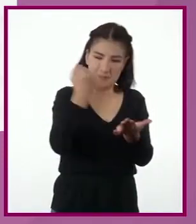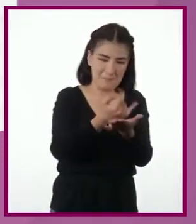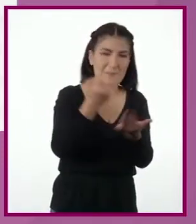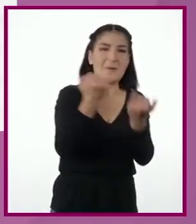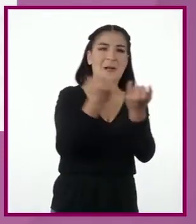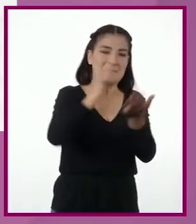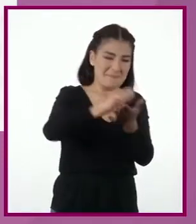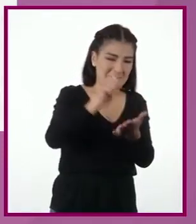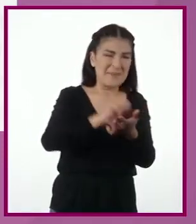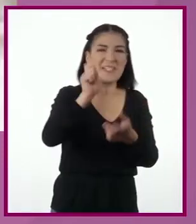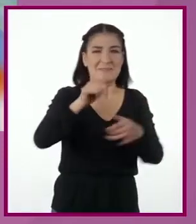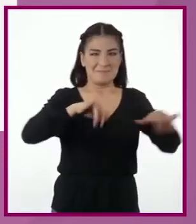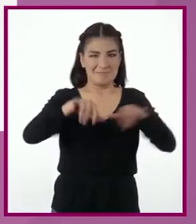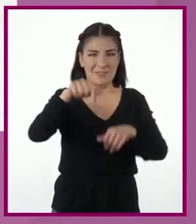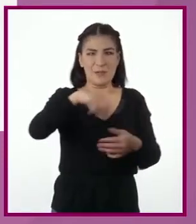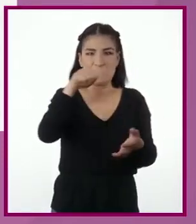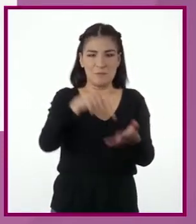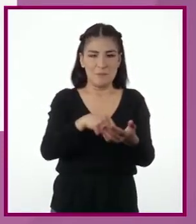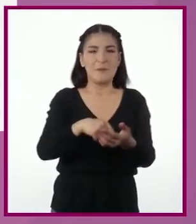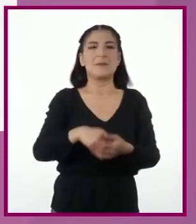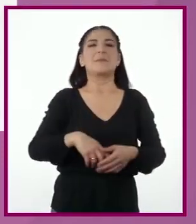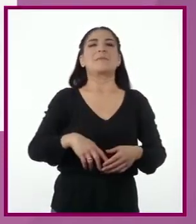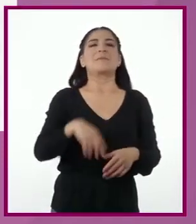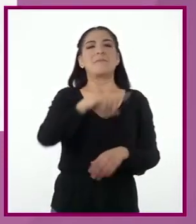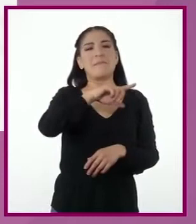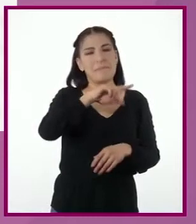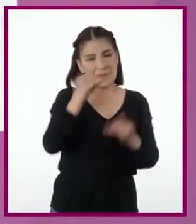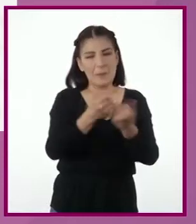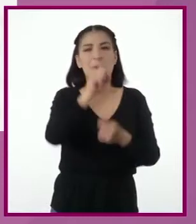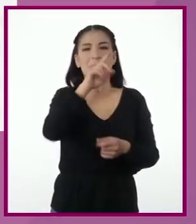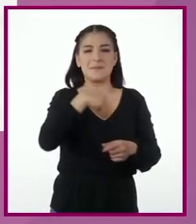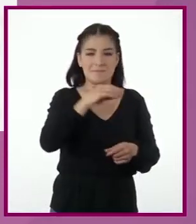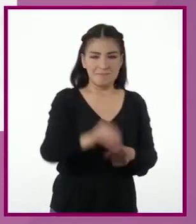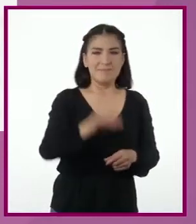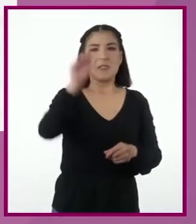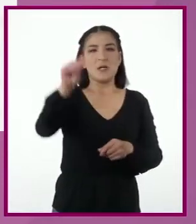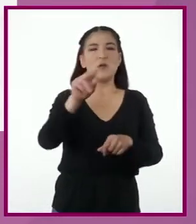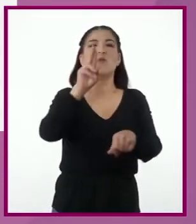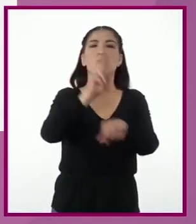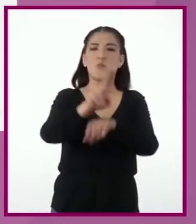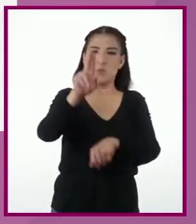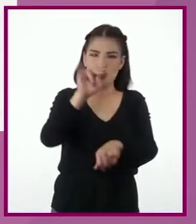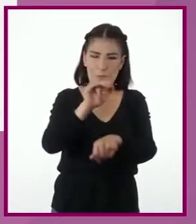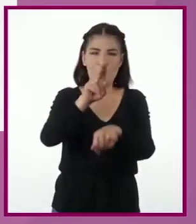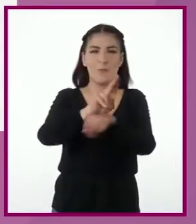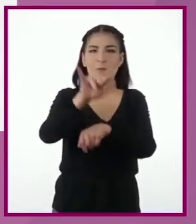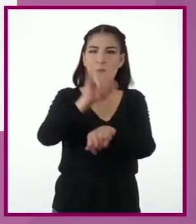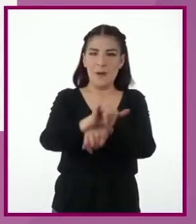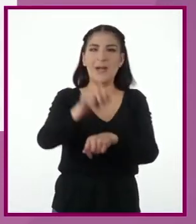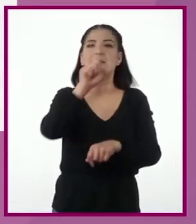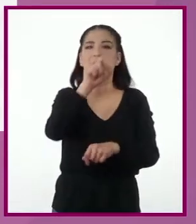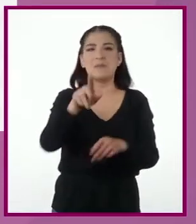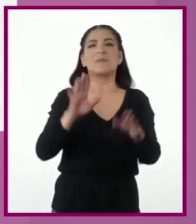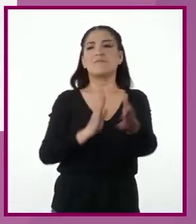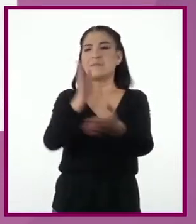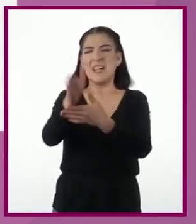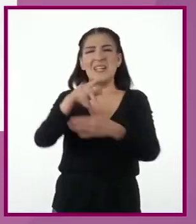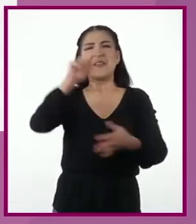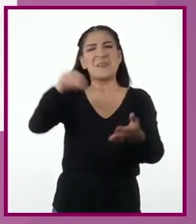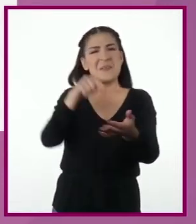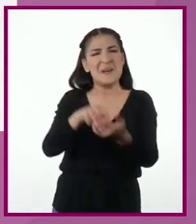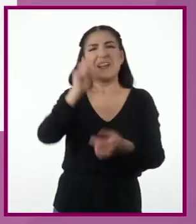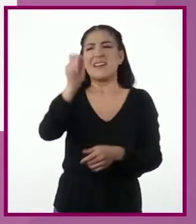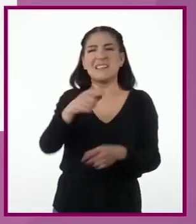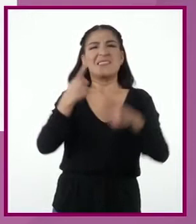y características de este hallazgo. Pasé un buen tiempo en Argentina y Uruguay, observando y registrando peculiaridades de